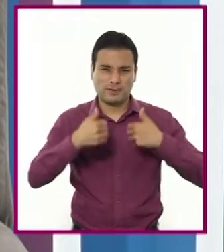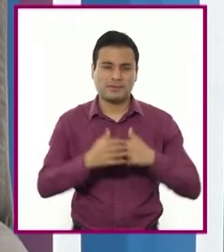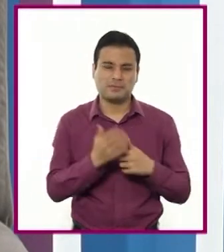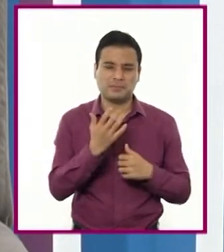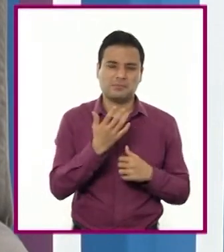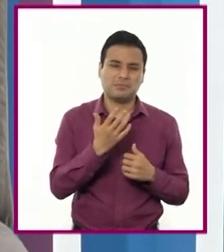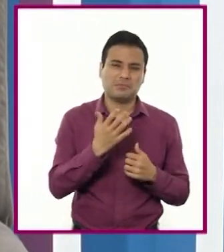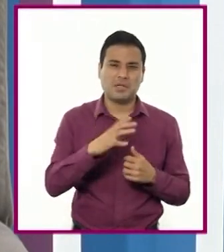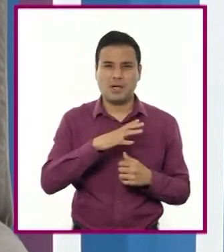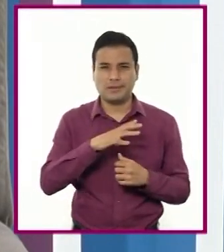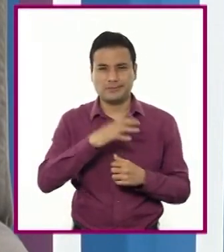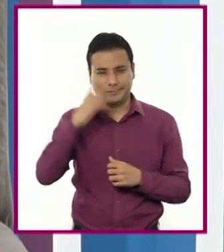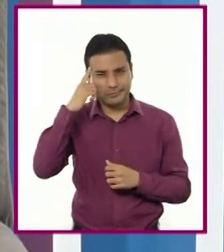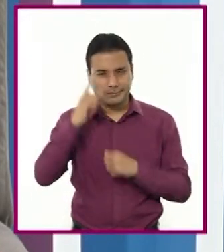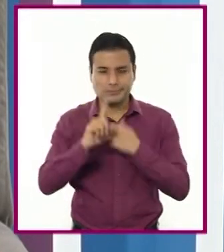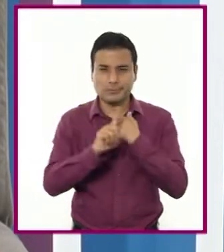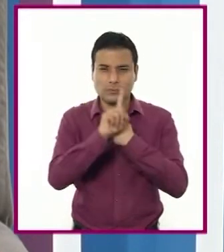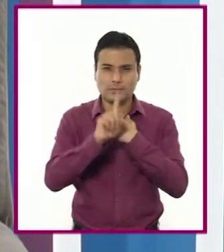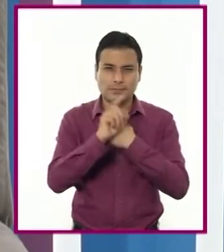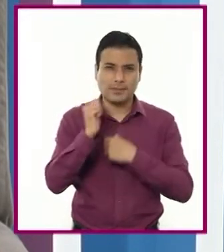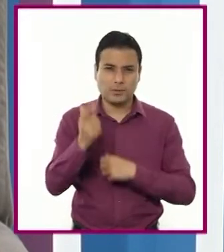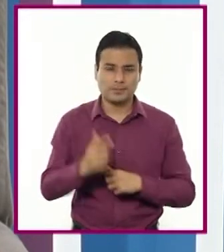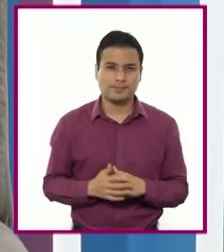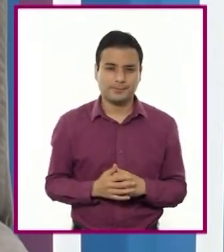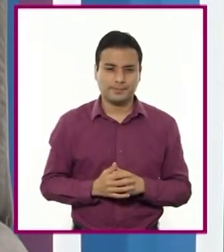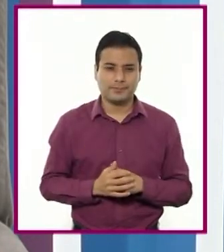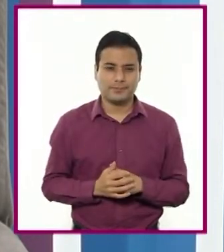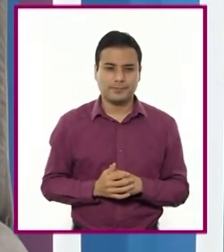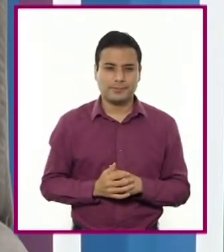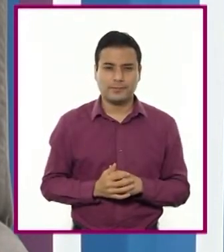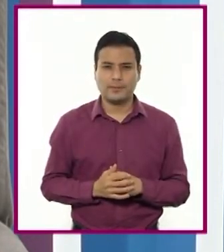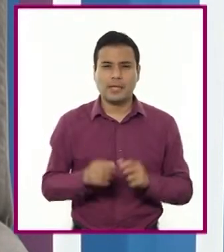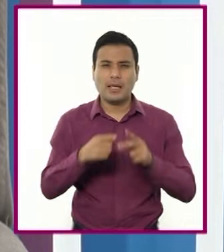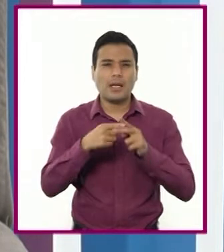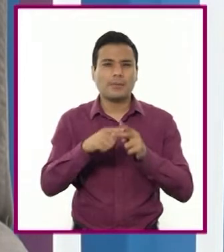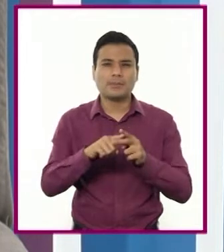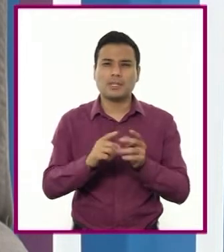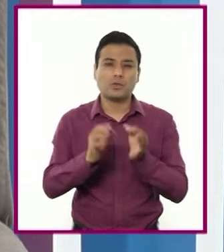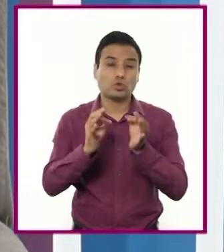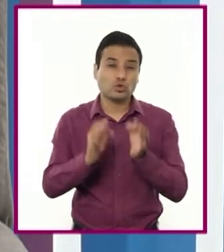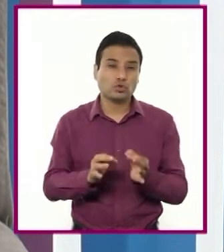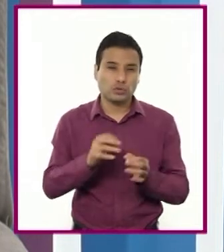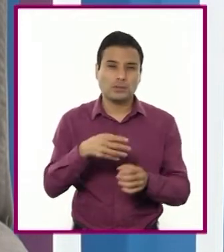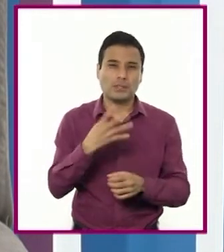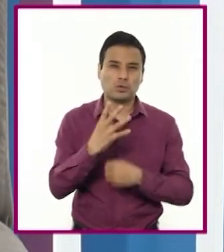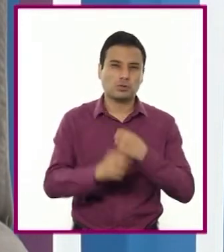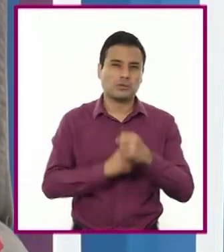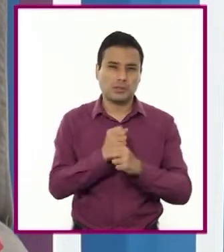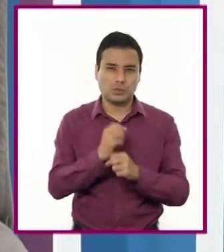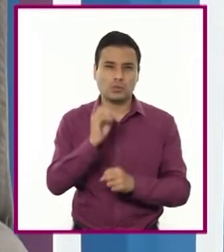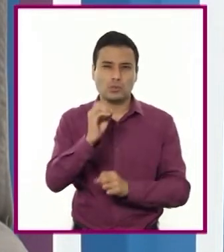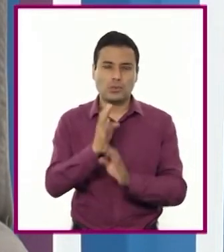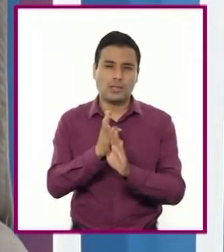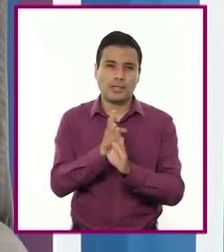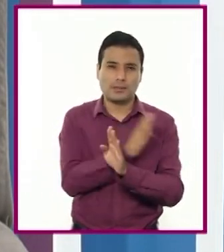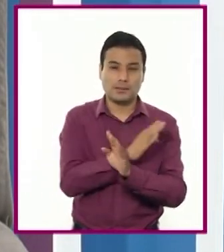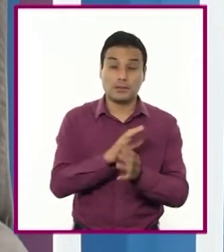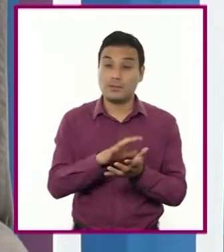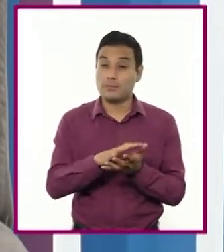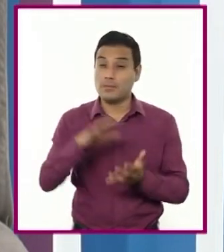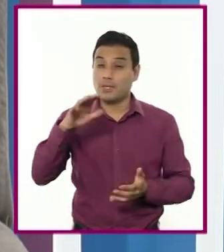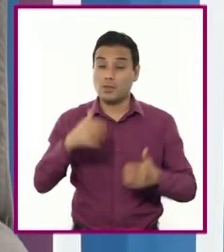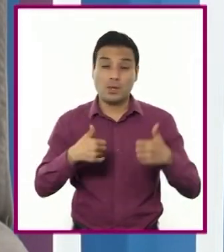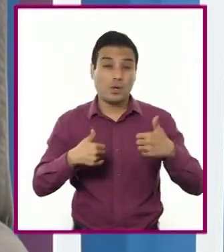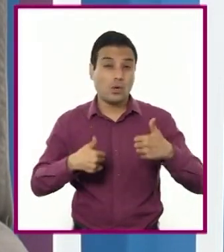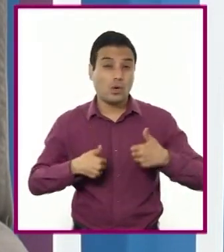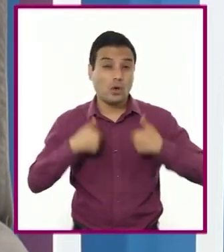algún malestar mental. La mitad de los trastornos mentales comienzan a los 14 años o antes, pero en la mayoría de los casos no